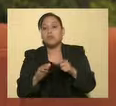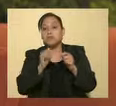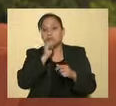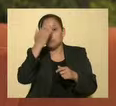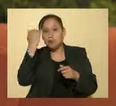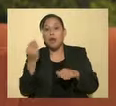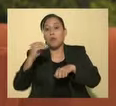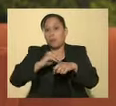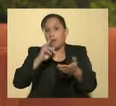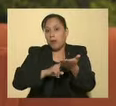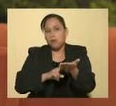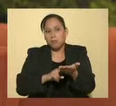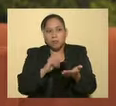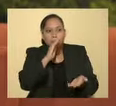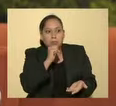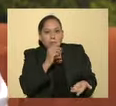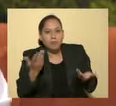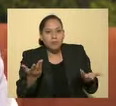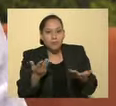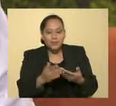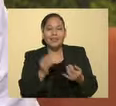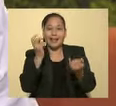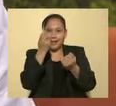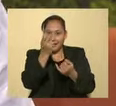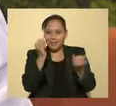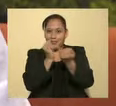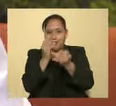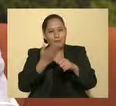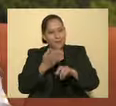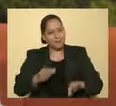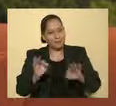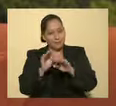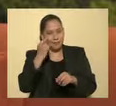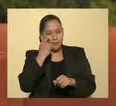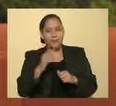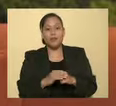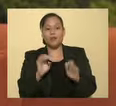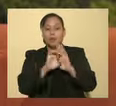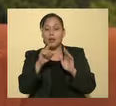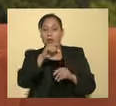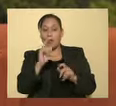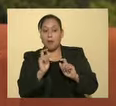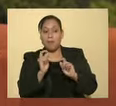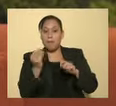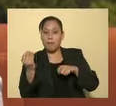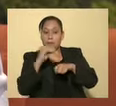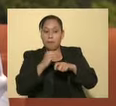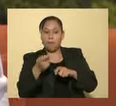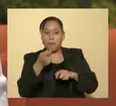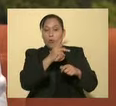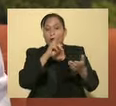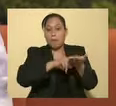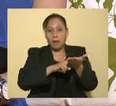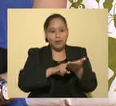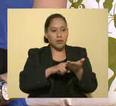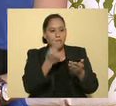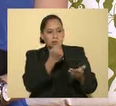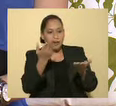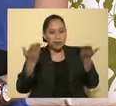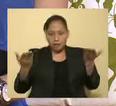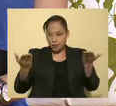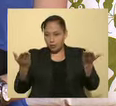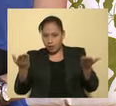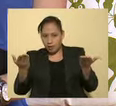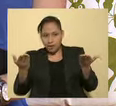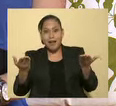le asignas un valor? Eso resulta imposible. Pero entonces, fíjate qué importante, si no se le puede asignar el valor más que por comparativos, entonces